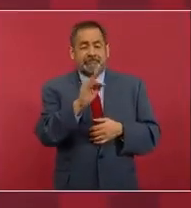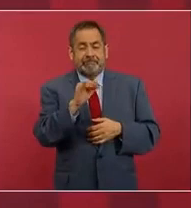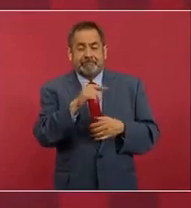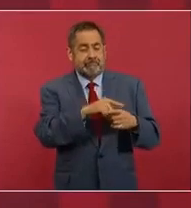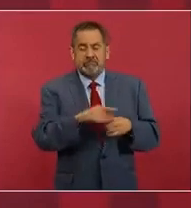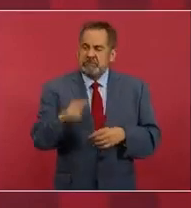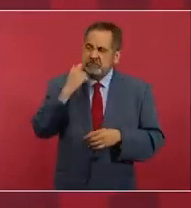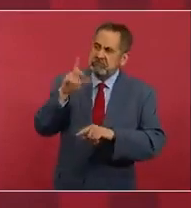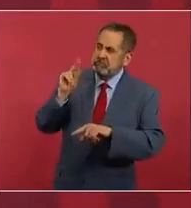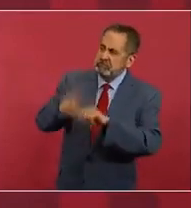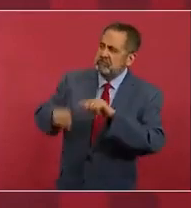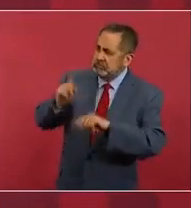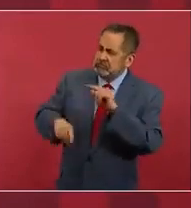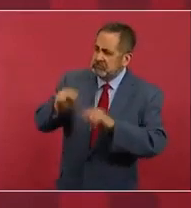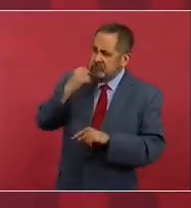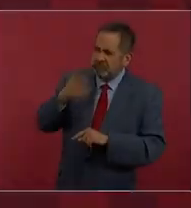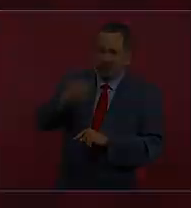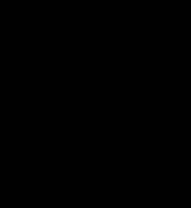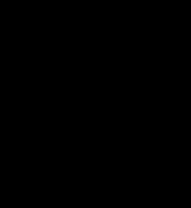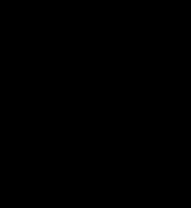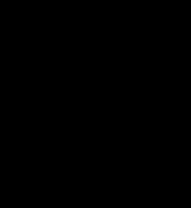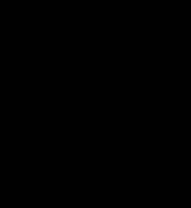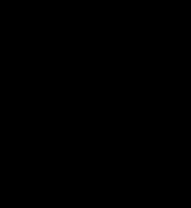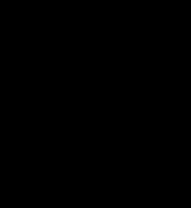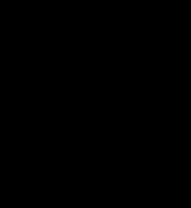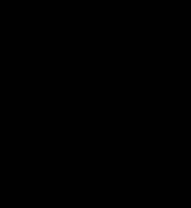se construyera nada, que no hiciéramos nada.